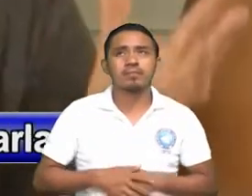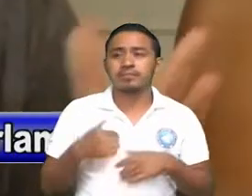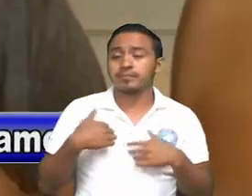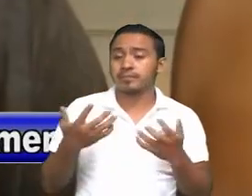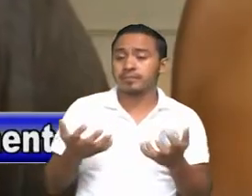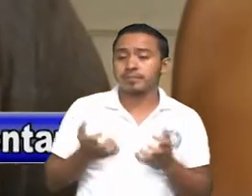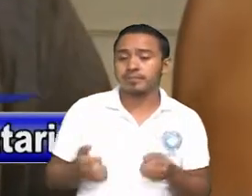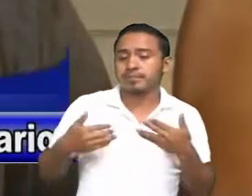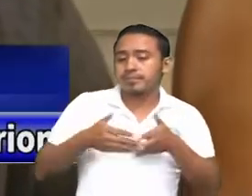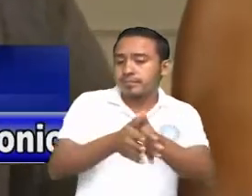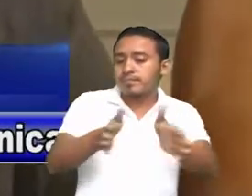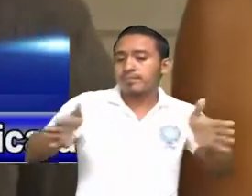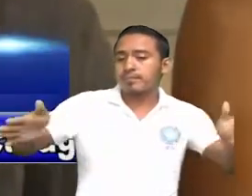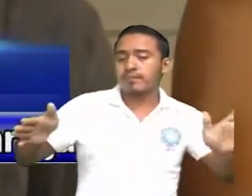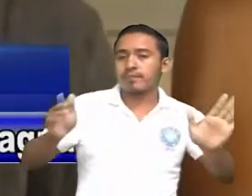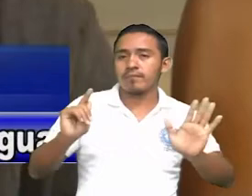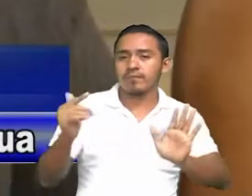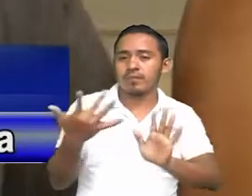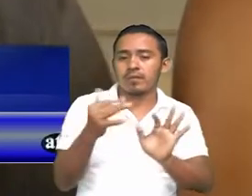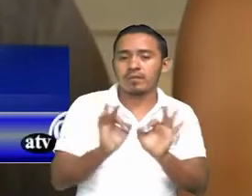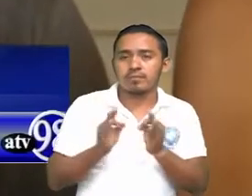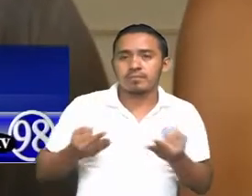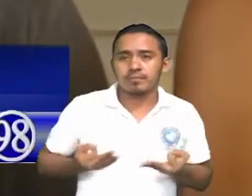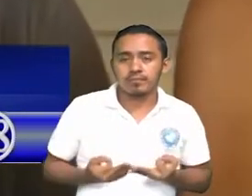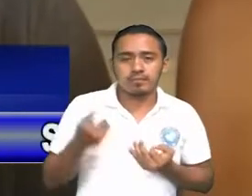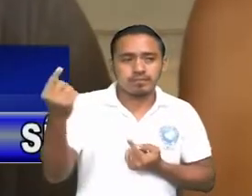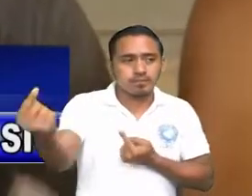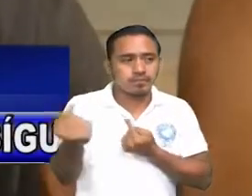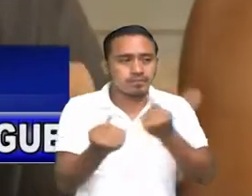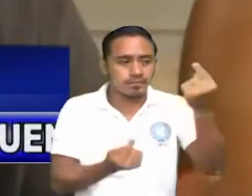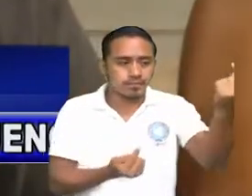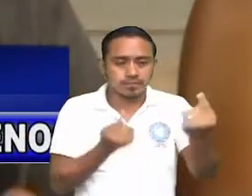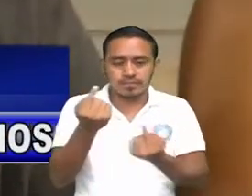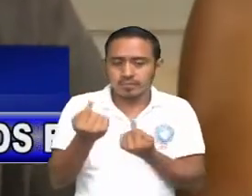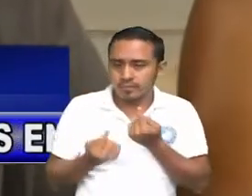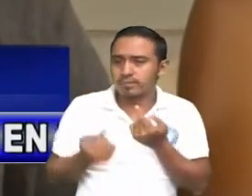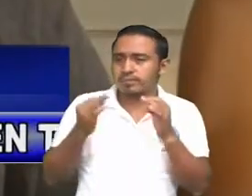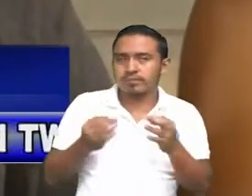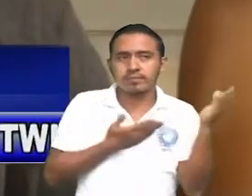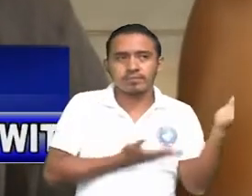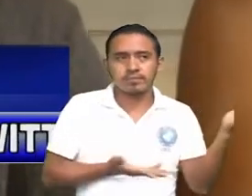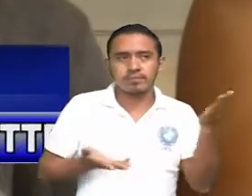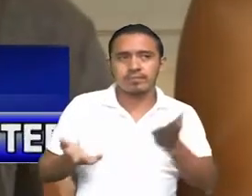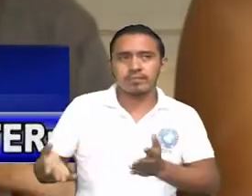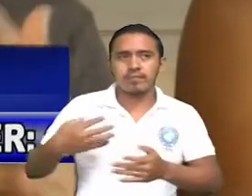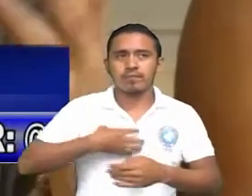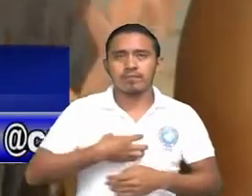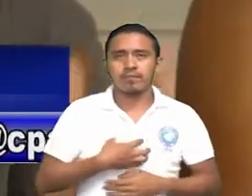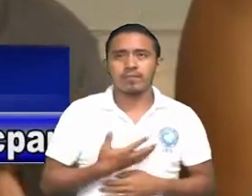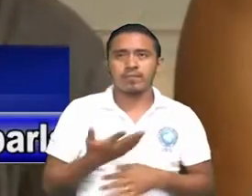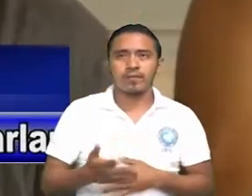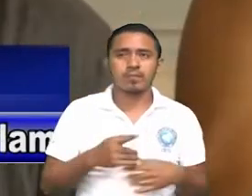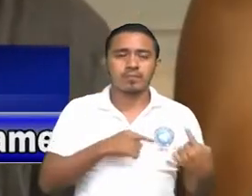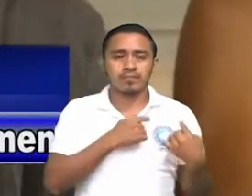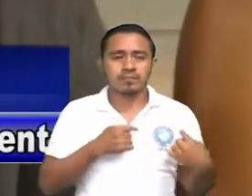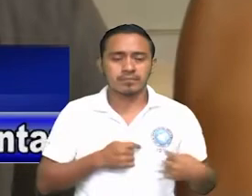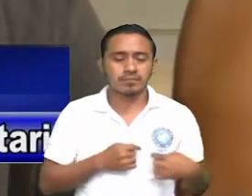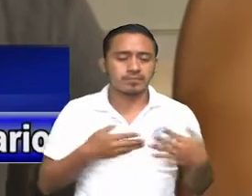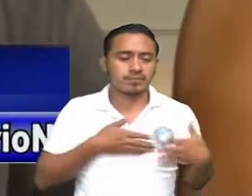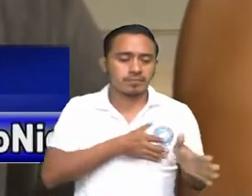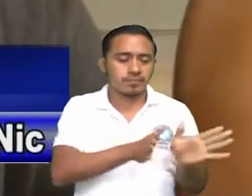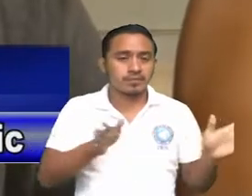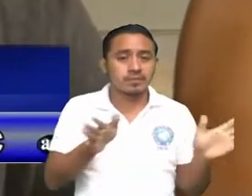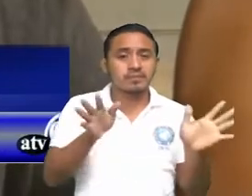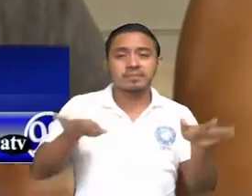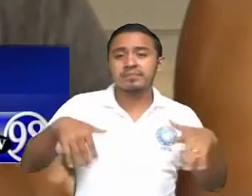abrir las puertas a todas las familias nicaragüenses. Las recibimos con mucho amor, con el corazón abierto, para